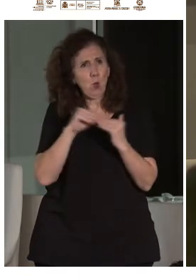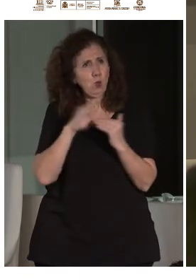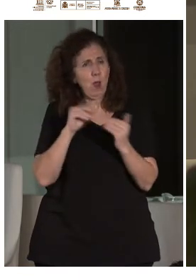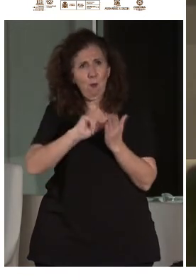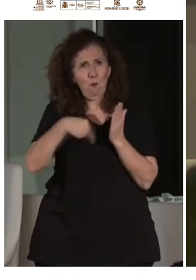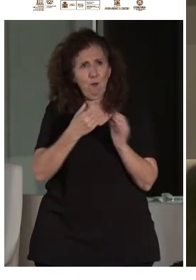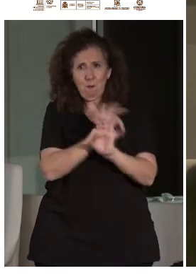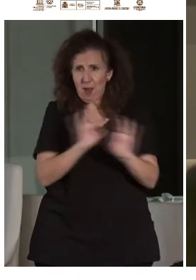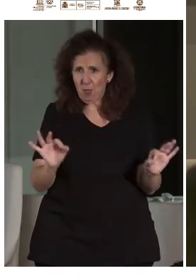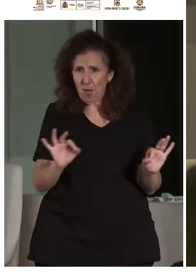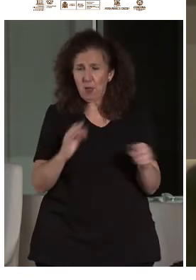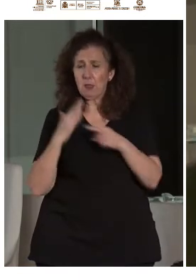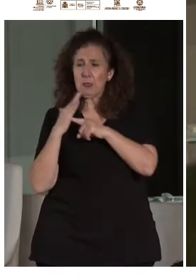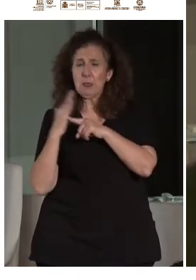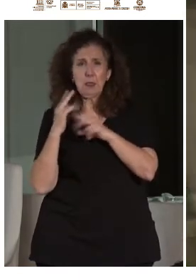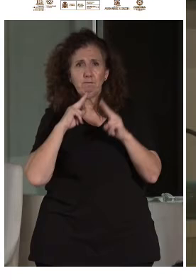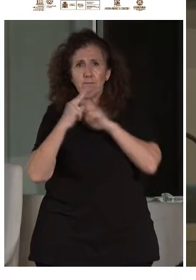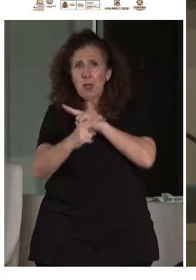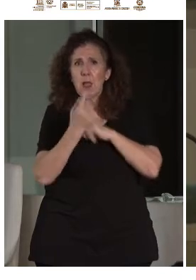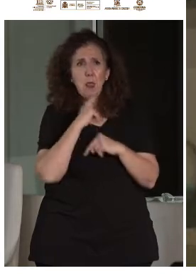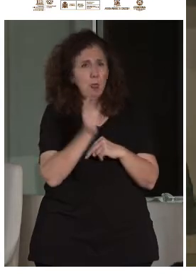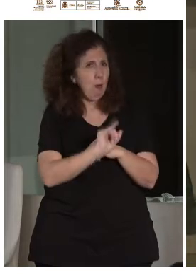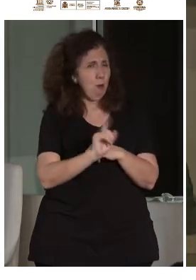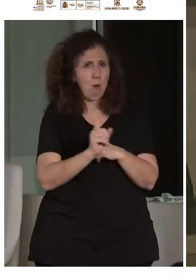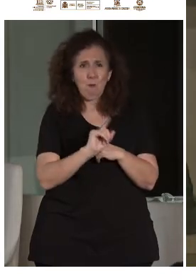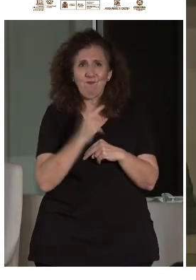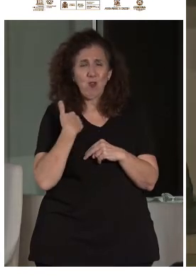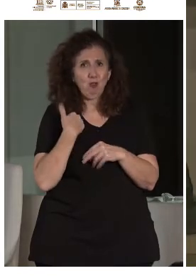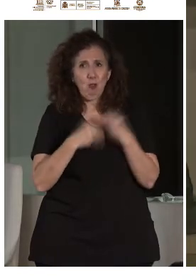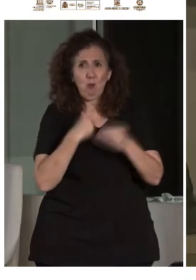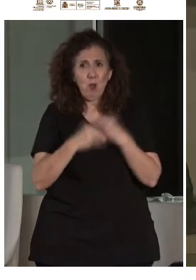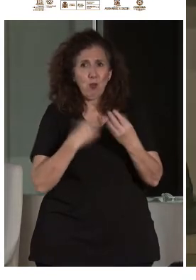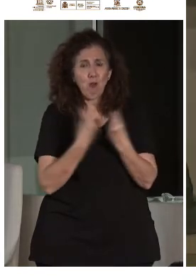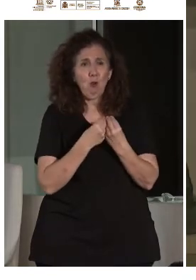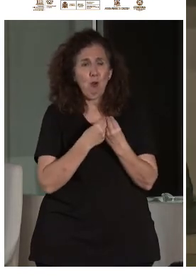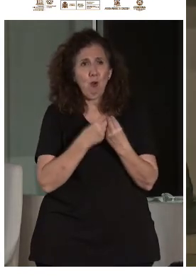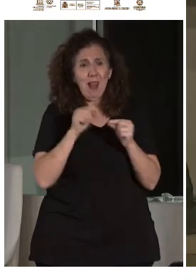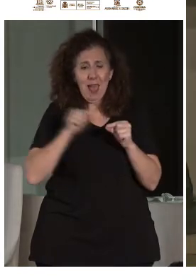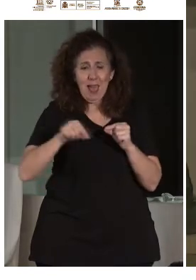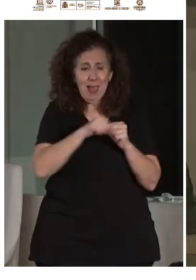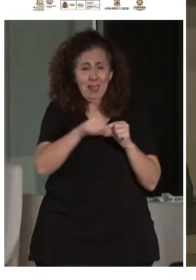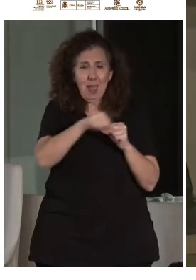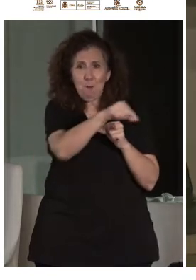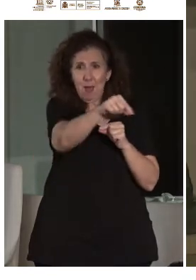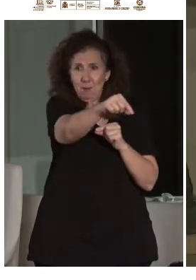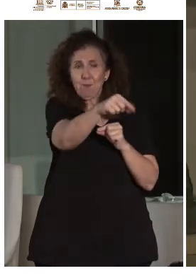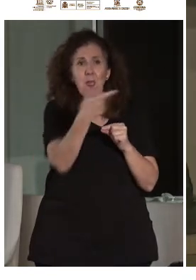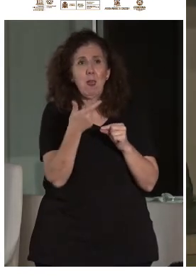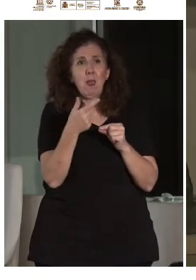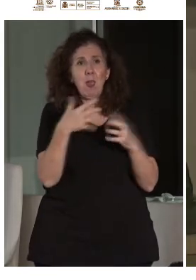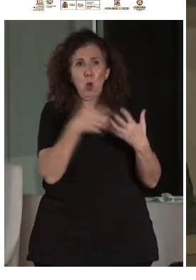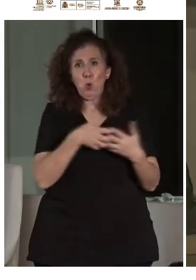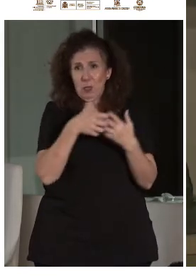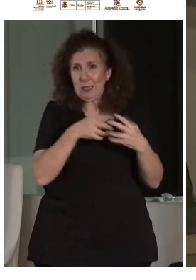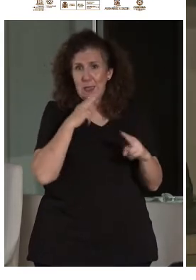hecho con la taparucha, que es cuando vino Elisa, eso es una actividad que organizaba la taparucha, entonces ya empiezas como a buscar responsables por todos